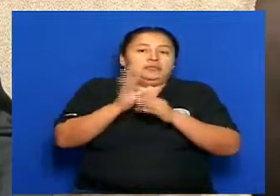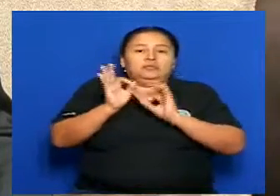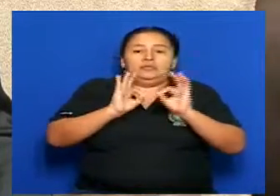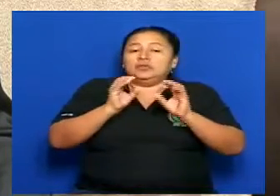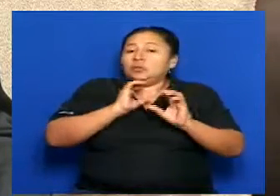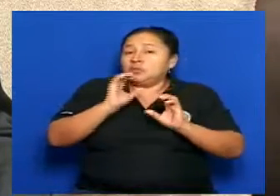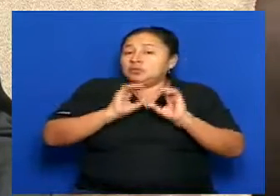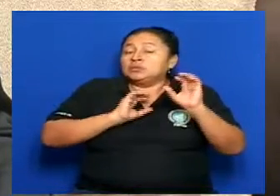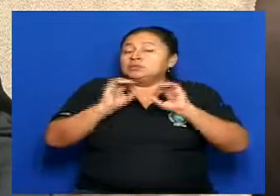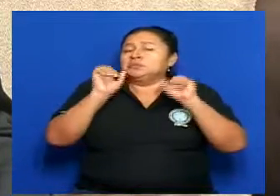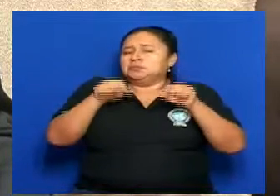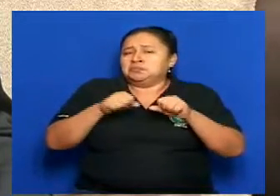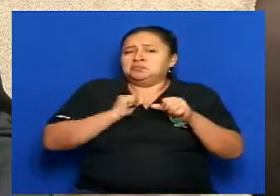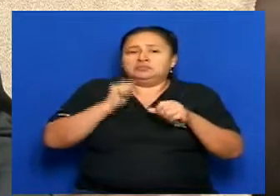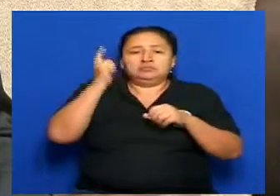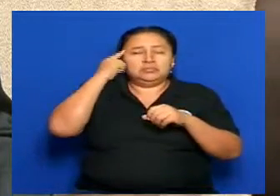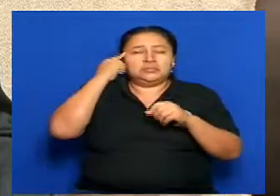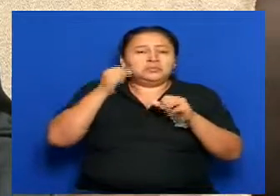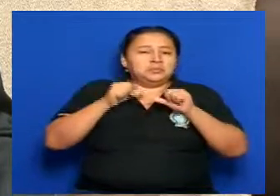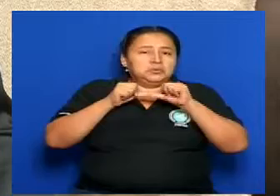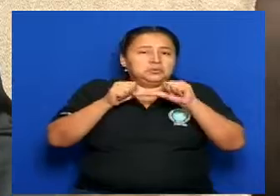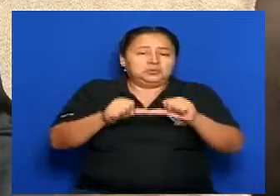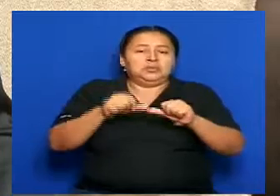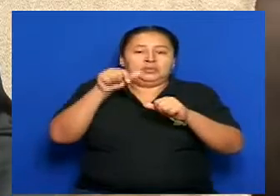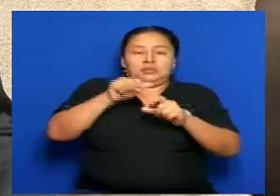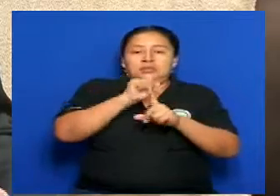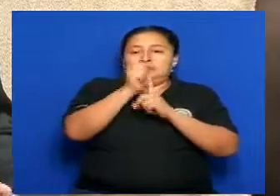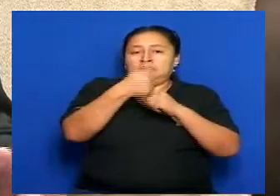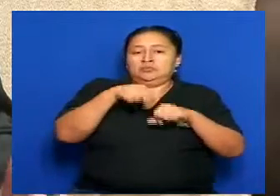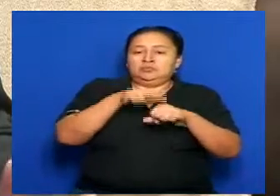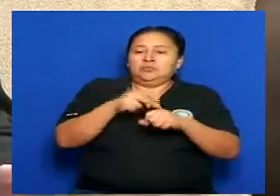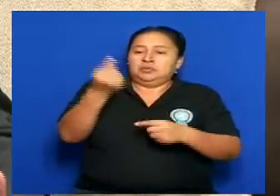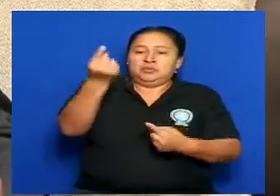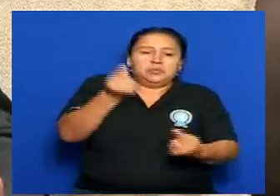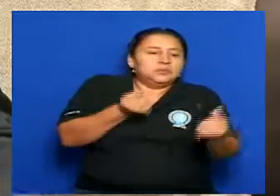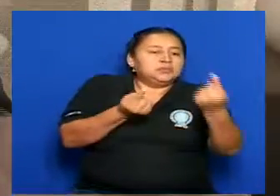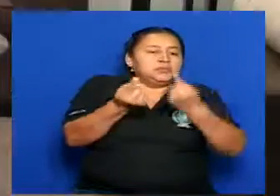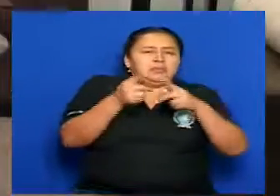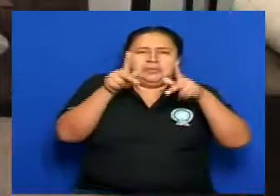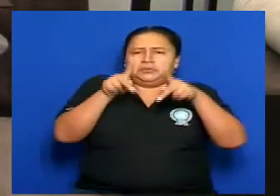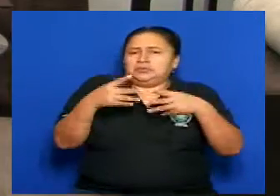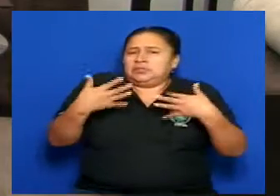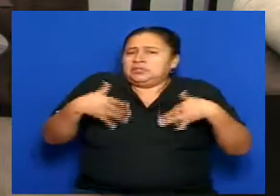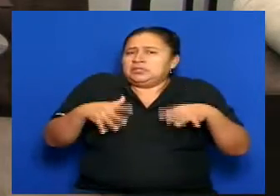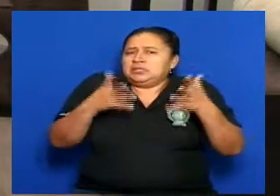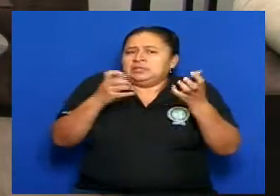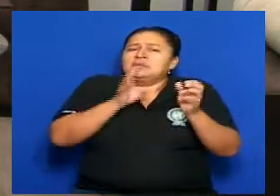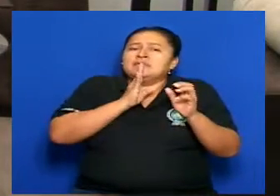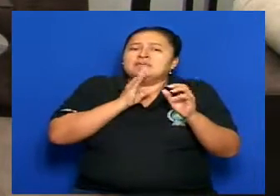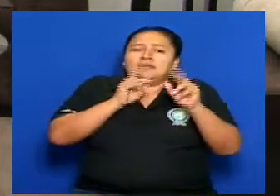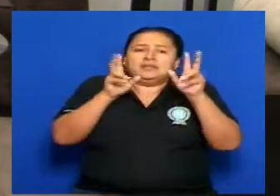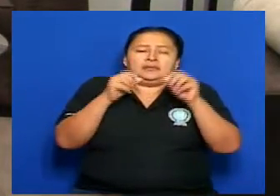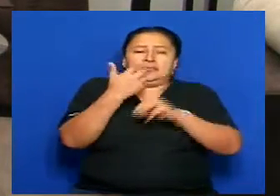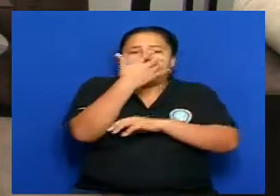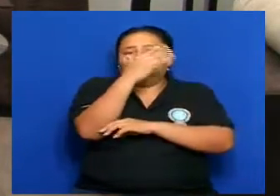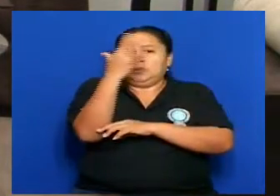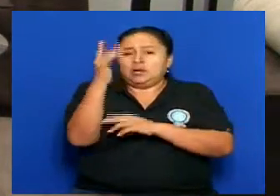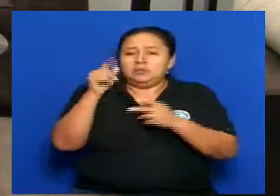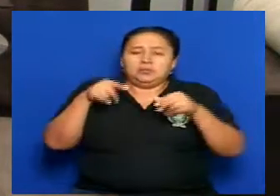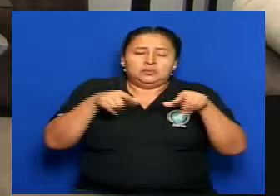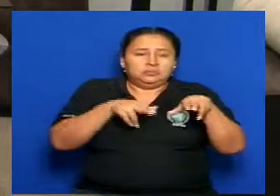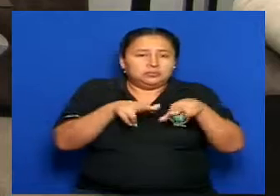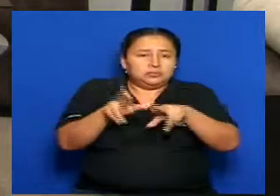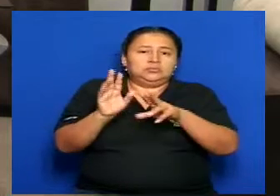esperamos seguir con esa política en la asamblea nacional recibiendo a todos los sectores que quieran tocar temas relacionados al medio ambiente